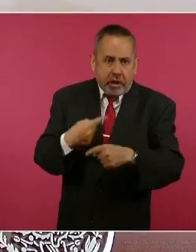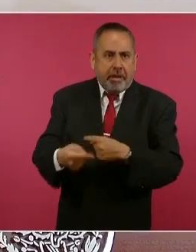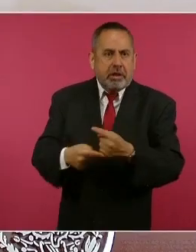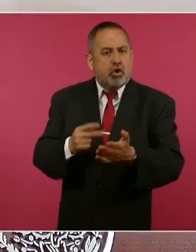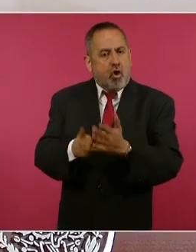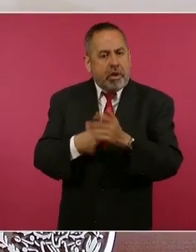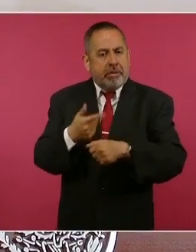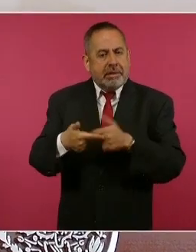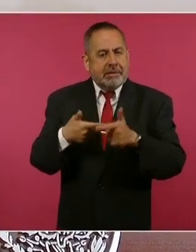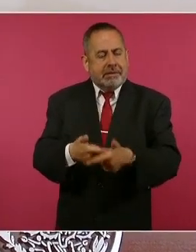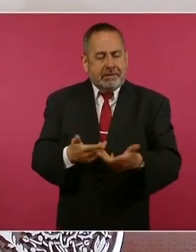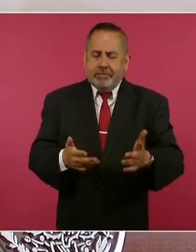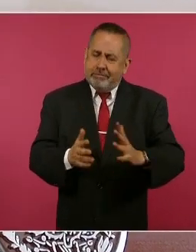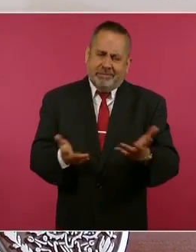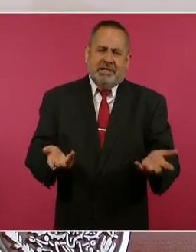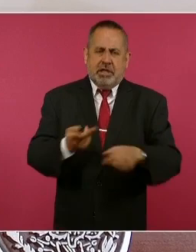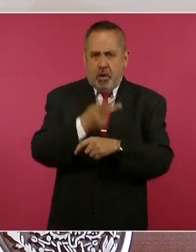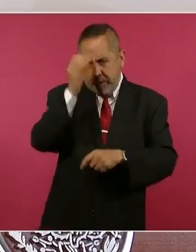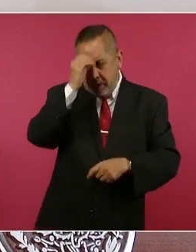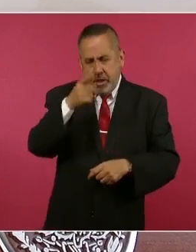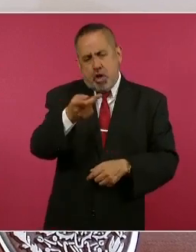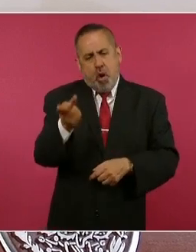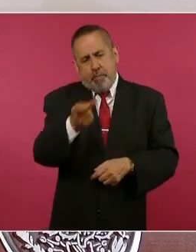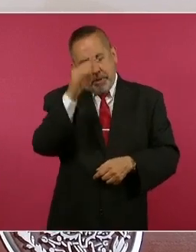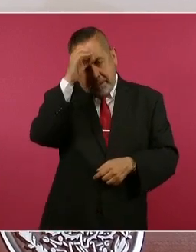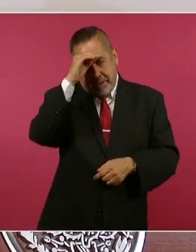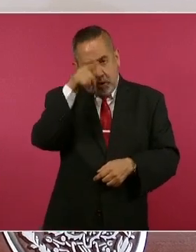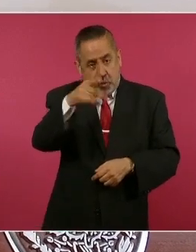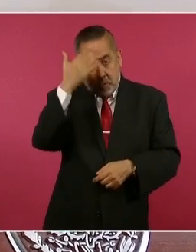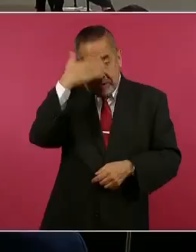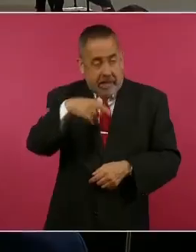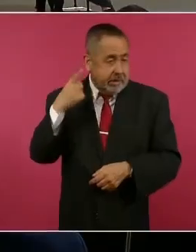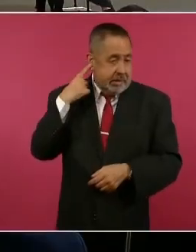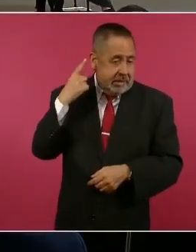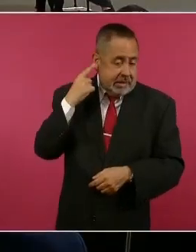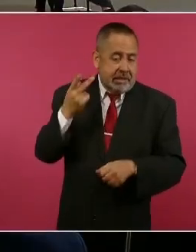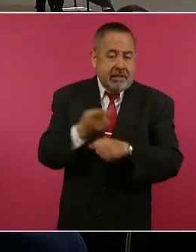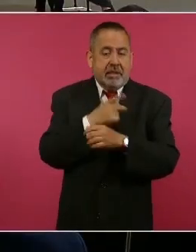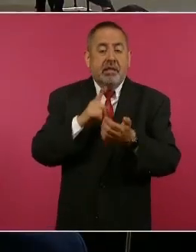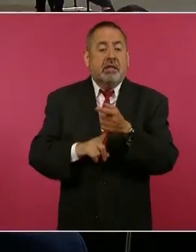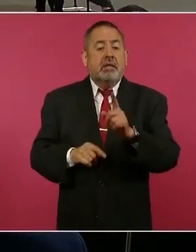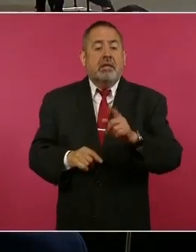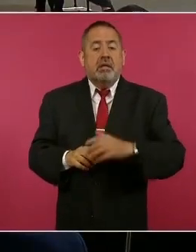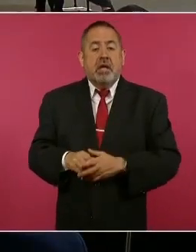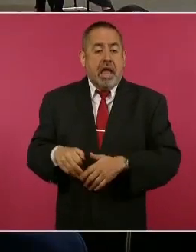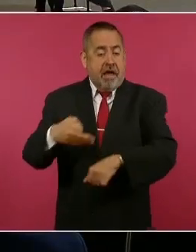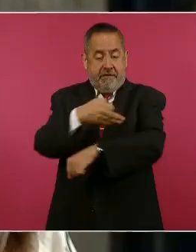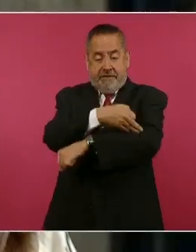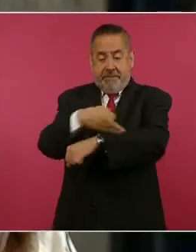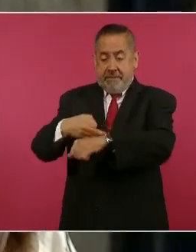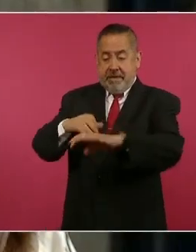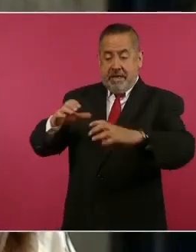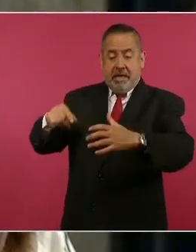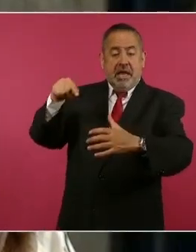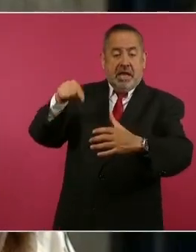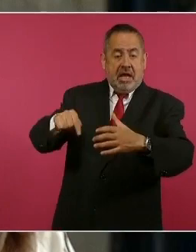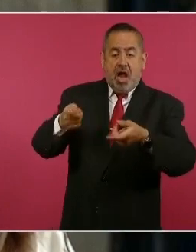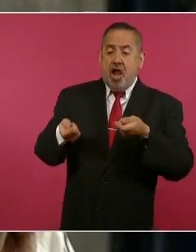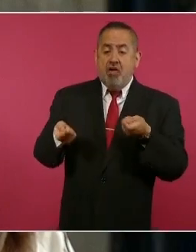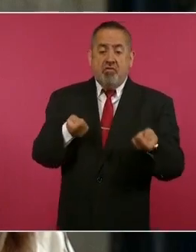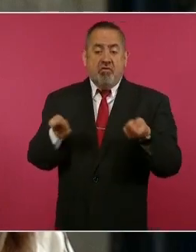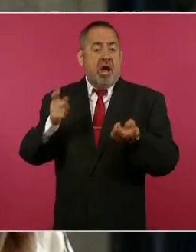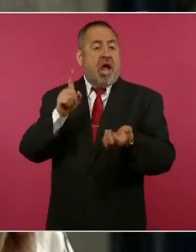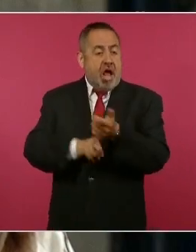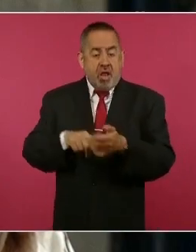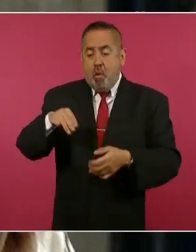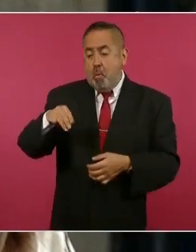Asimismo, preguntarle si usted está enterado que una familia entera maneja Morena en el